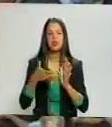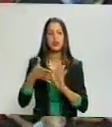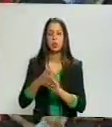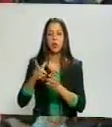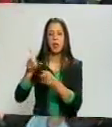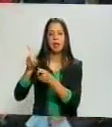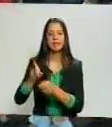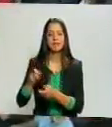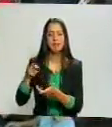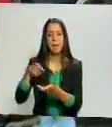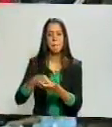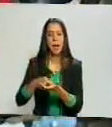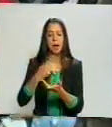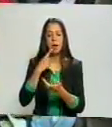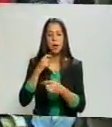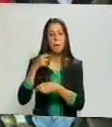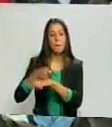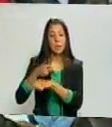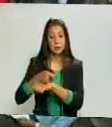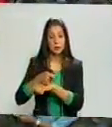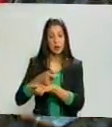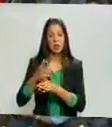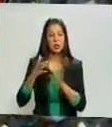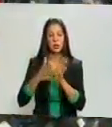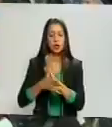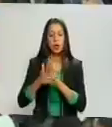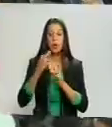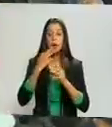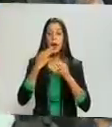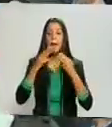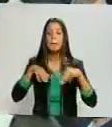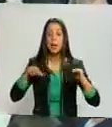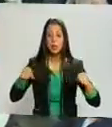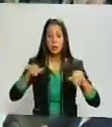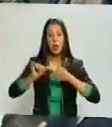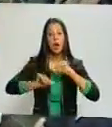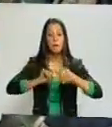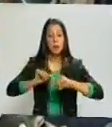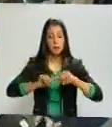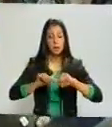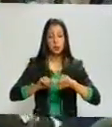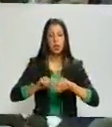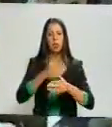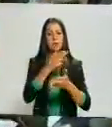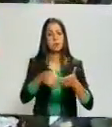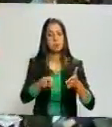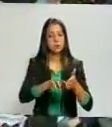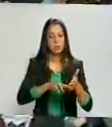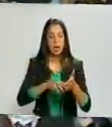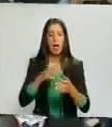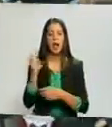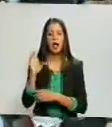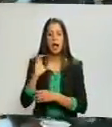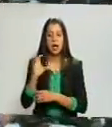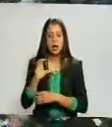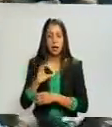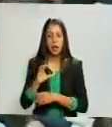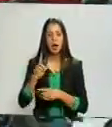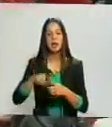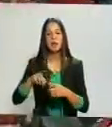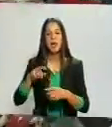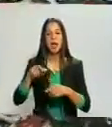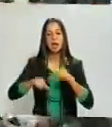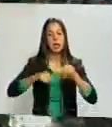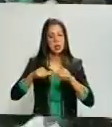sancionatoria, decreto constituyente para la supresión y liquidación del Distrito Metropolitano de Caracas y el Alto